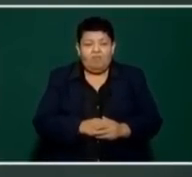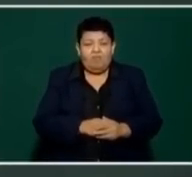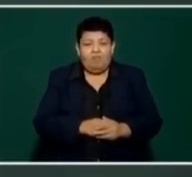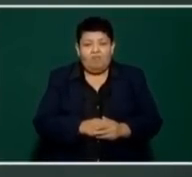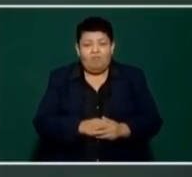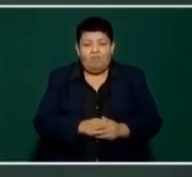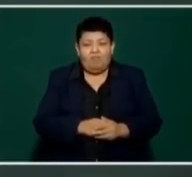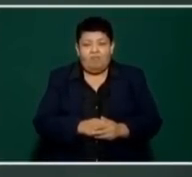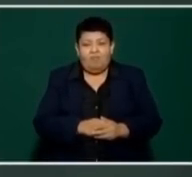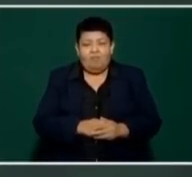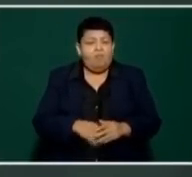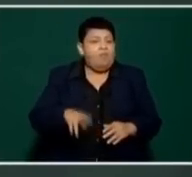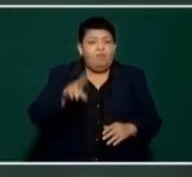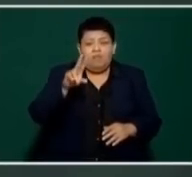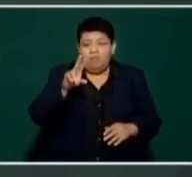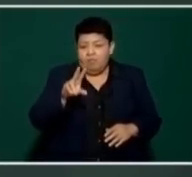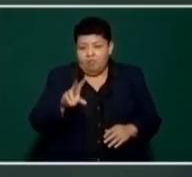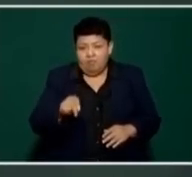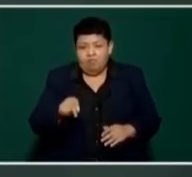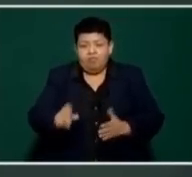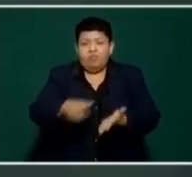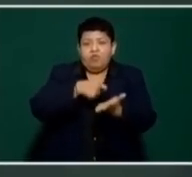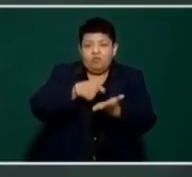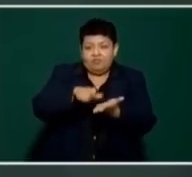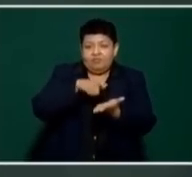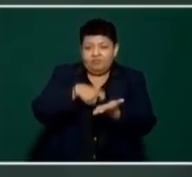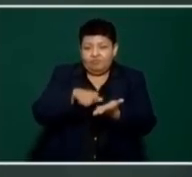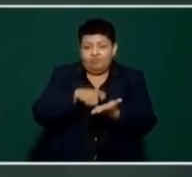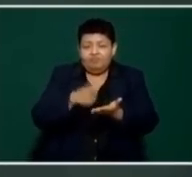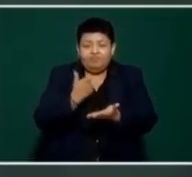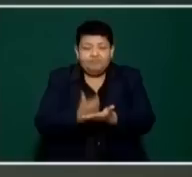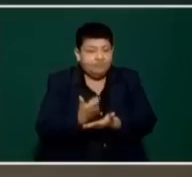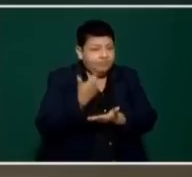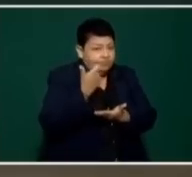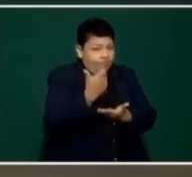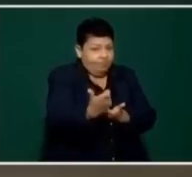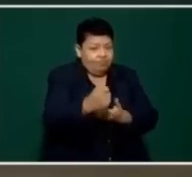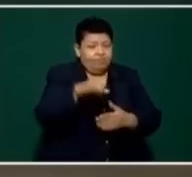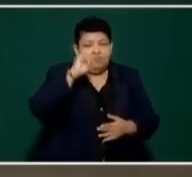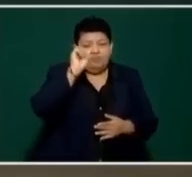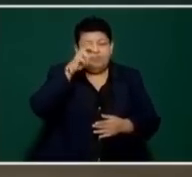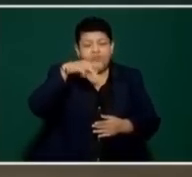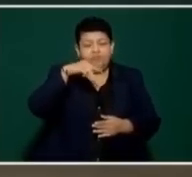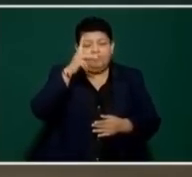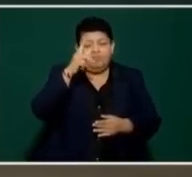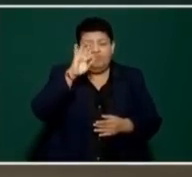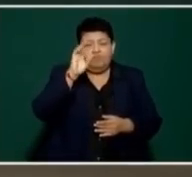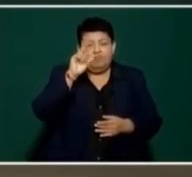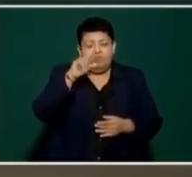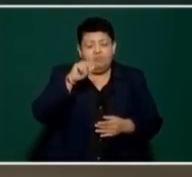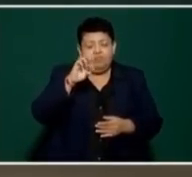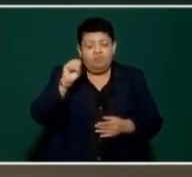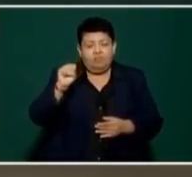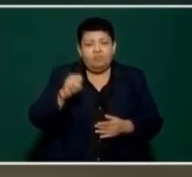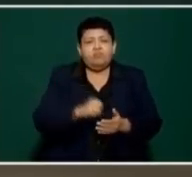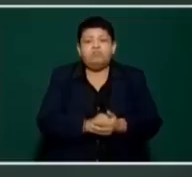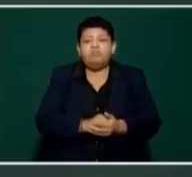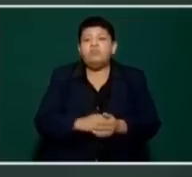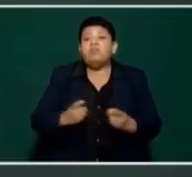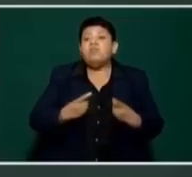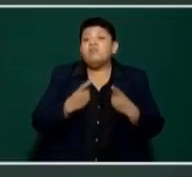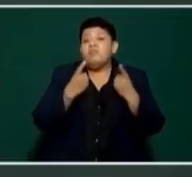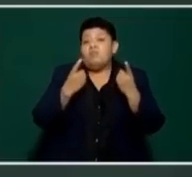y no están pagando impuestos, los que prestan servicio de otra